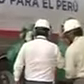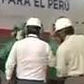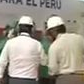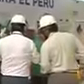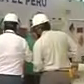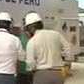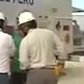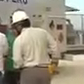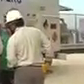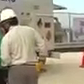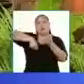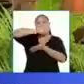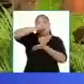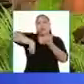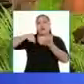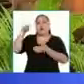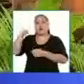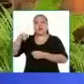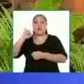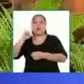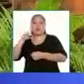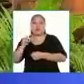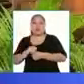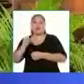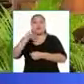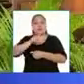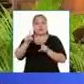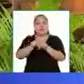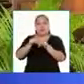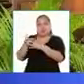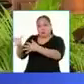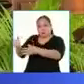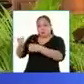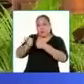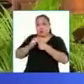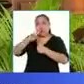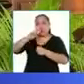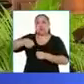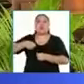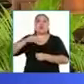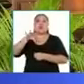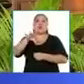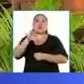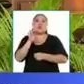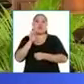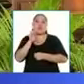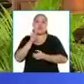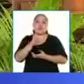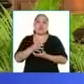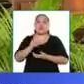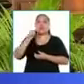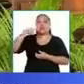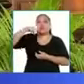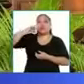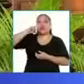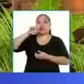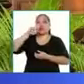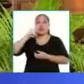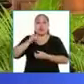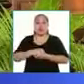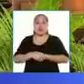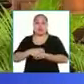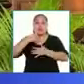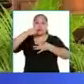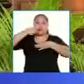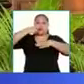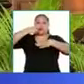metros cúbicos, que nos va a permitir llenar hasta un máximo de 48 cilindros de 10 metros cúbicos por día. Digo